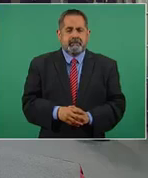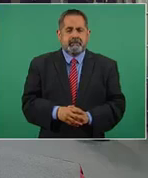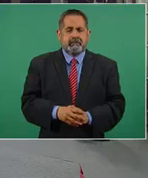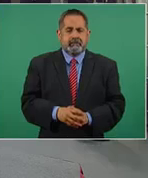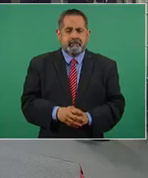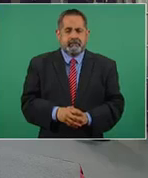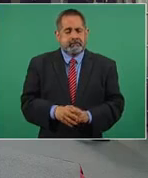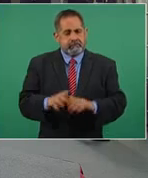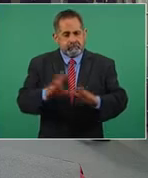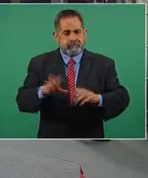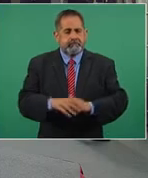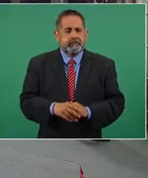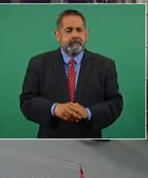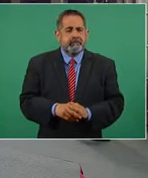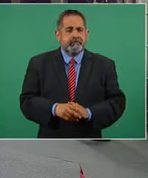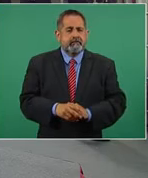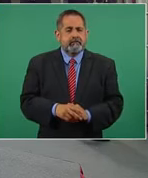Bueno,